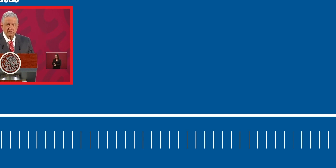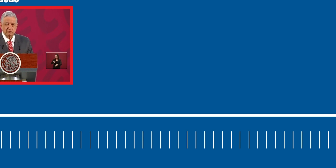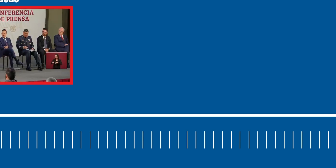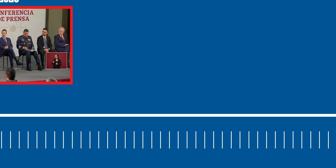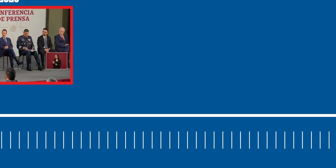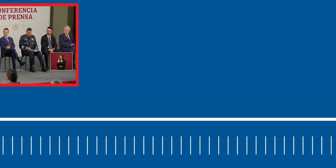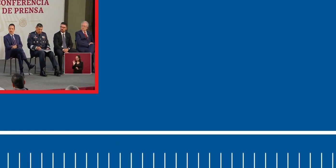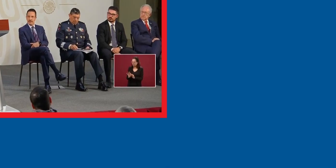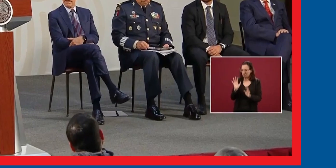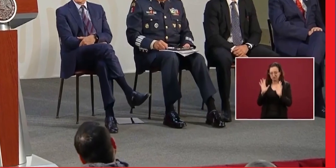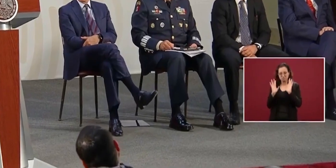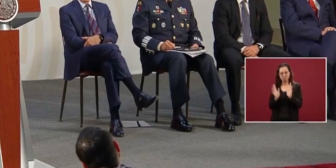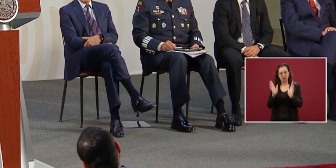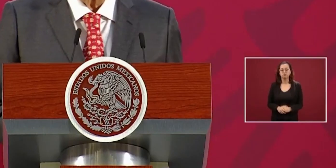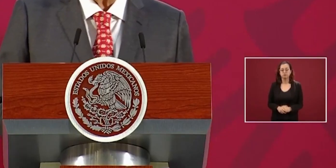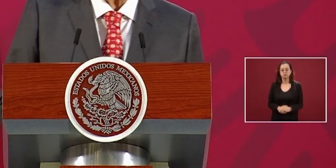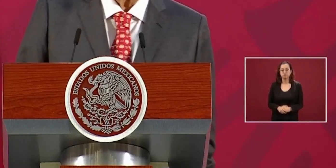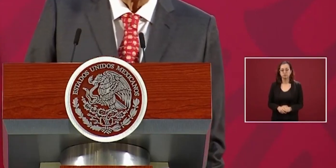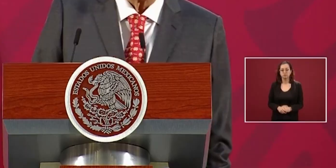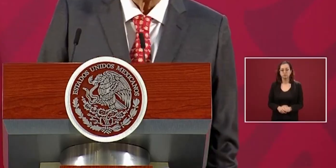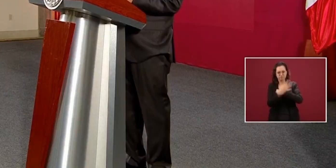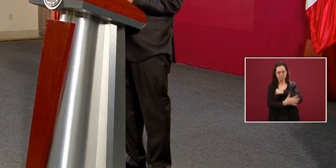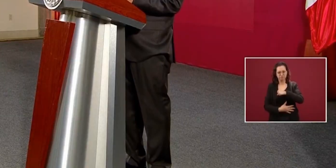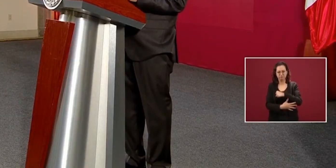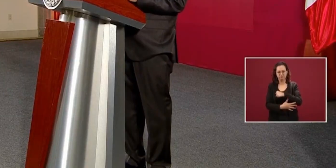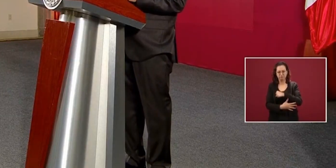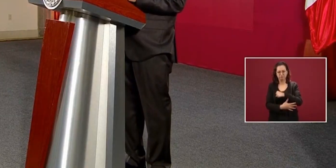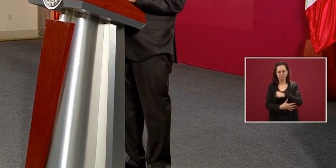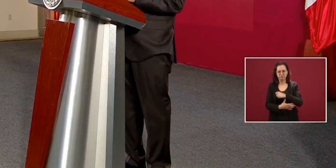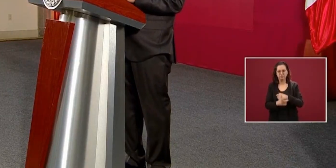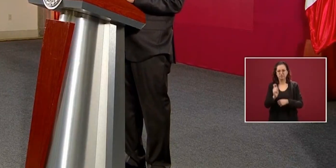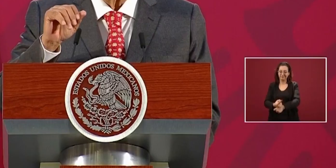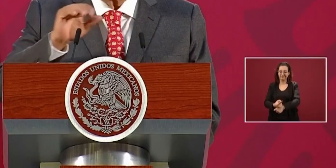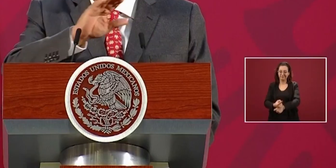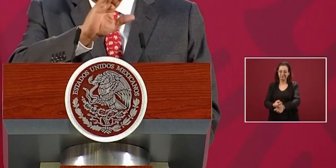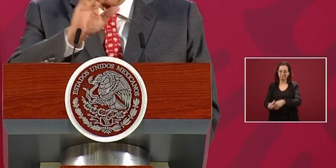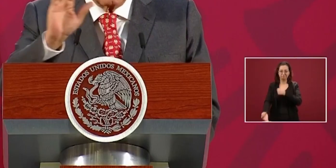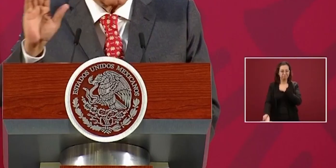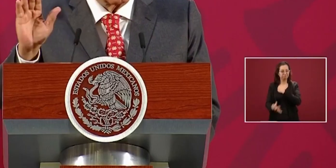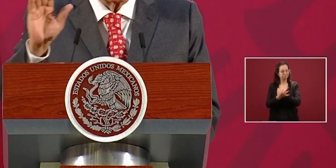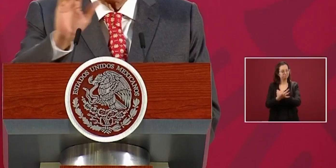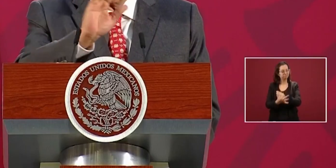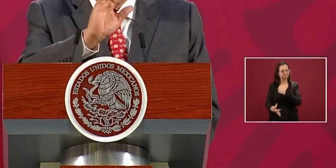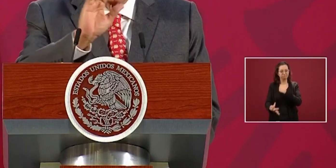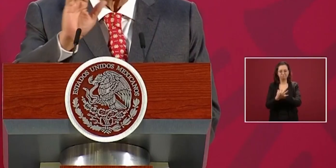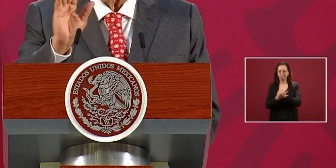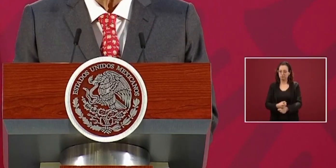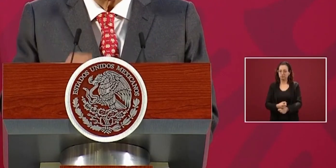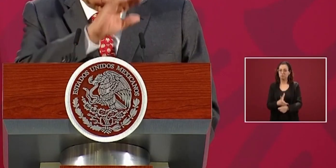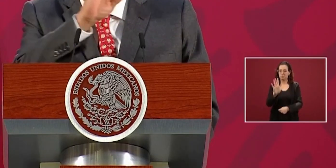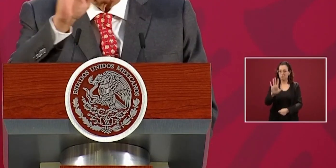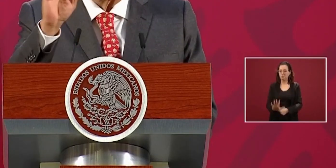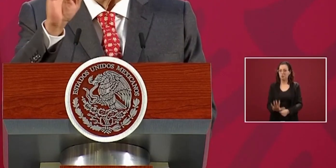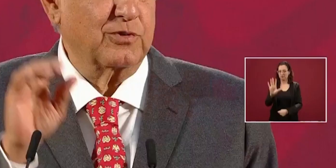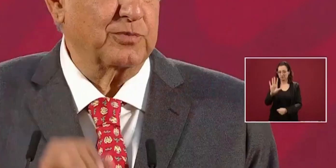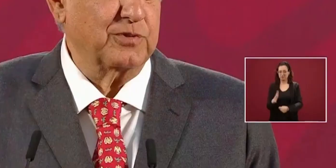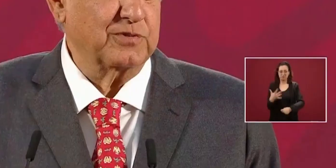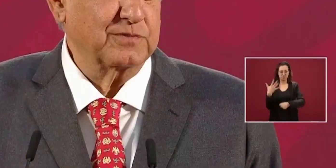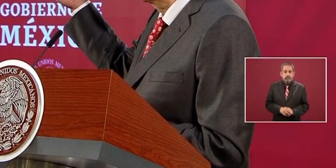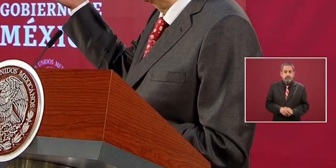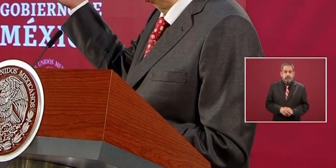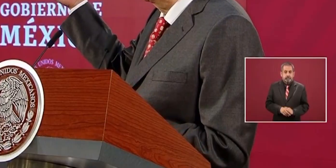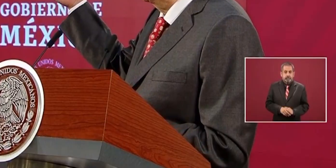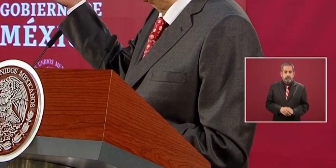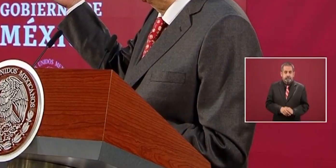es como el detente, es la honestidad. Eso es lo que protege, el no permitir la